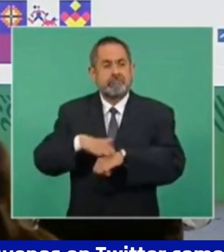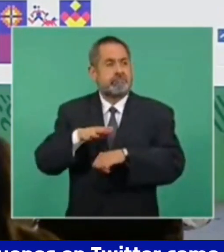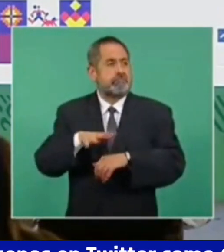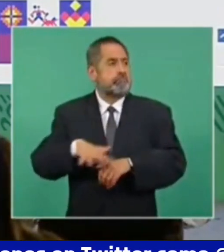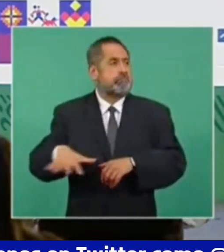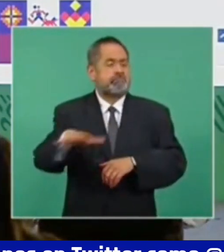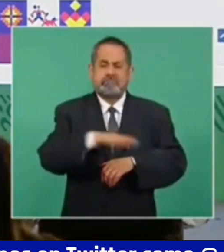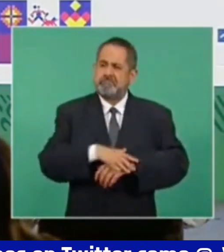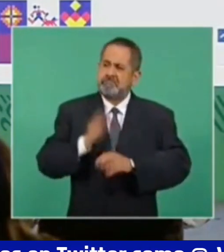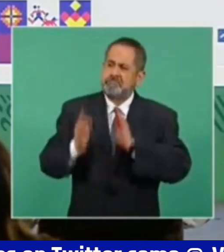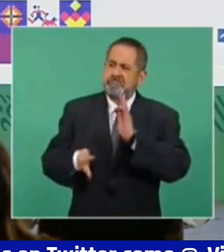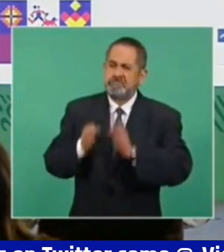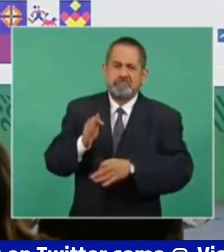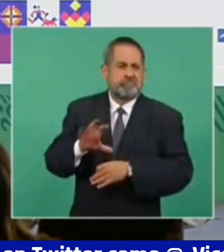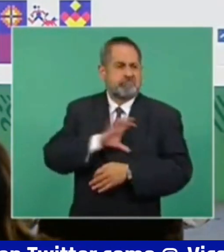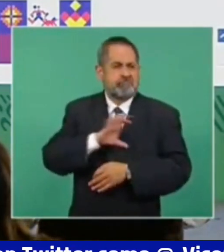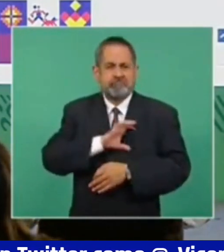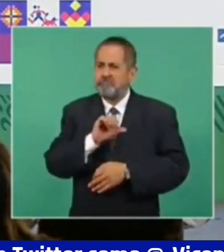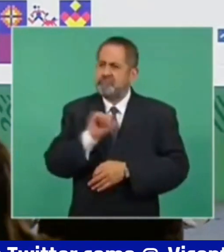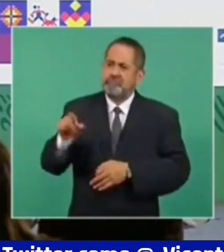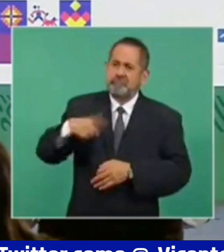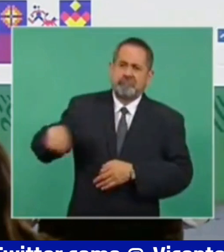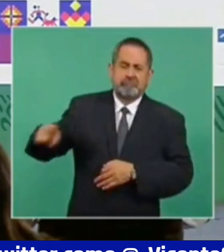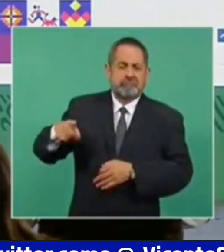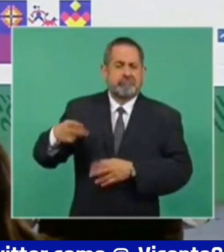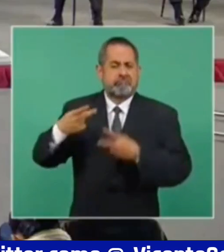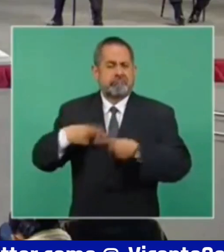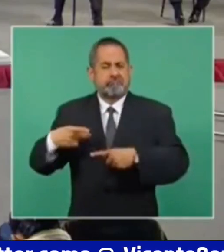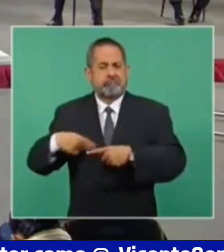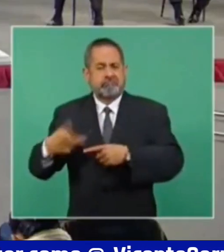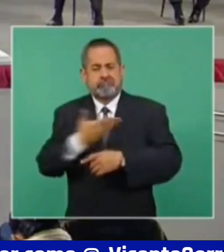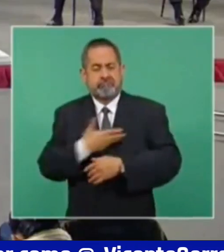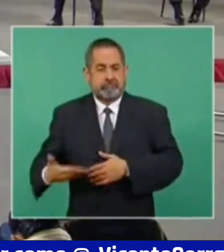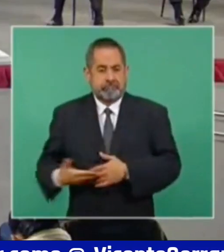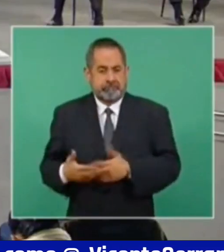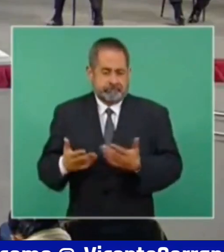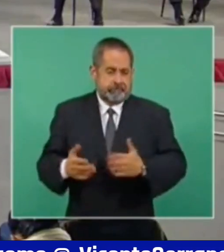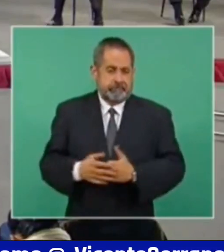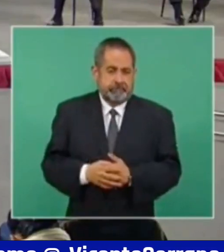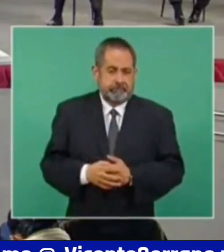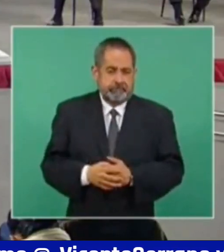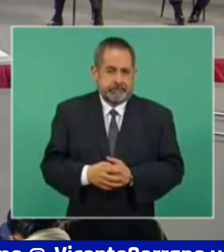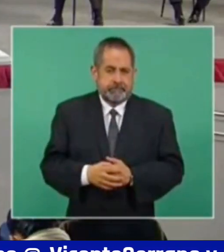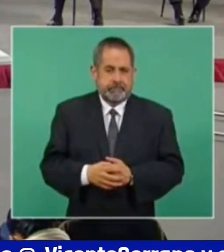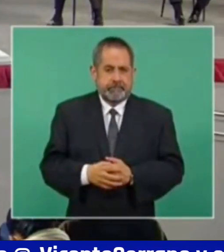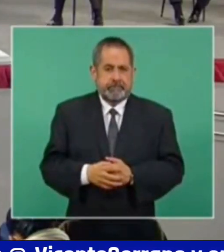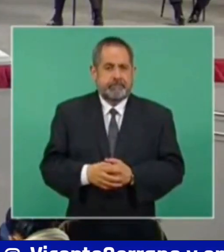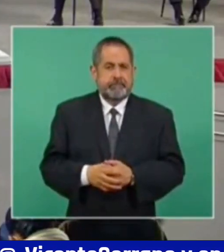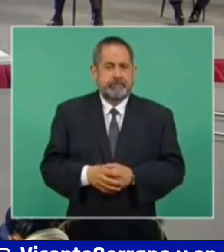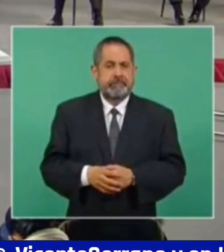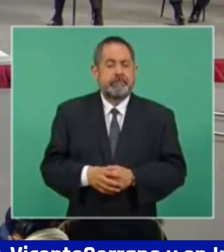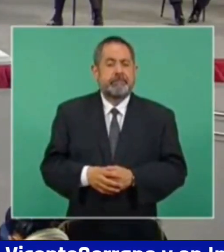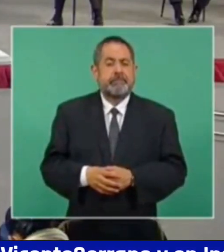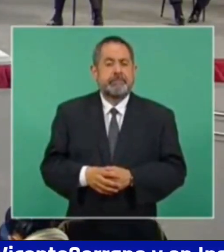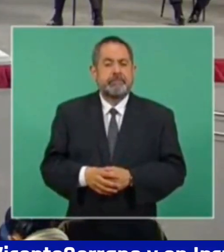aceptación, desde que hay datos comparables. Ya saben quién, ¿no?